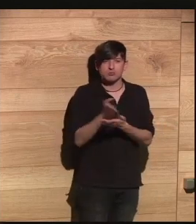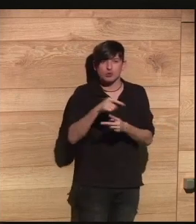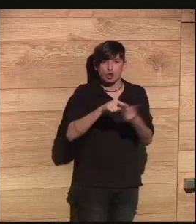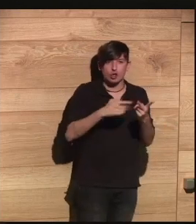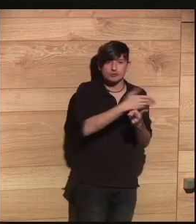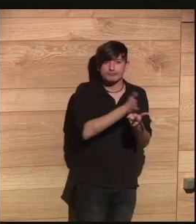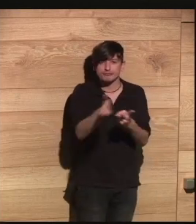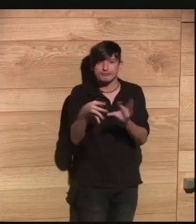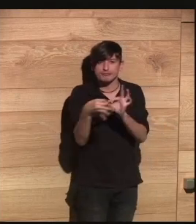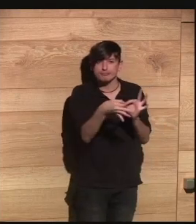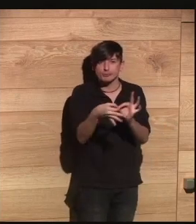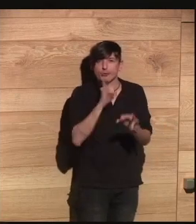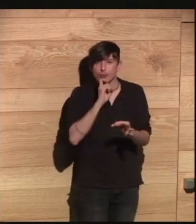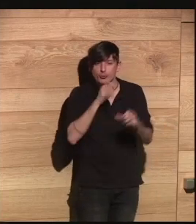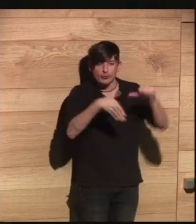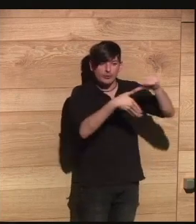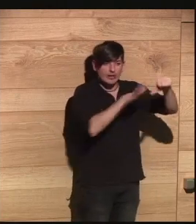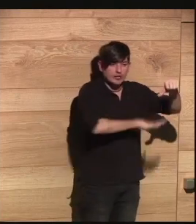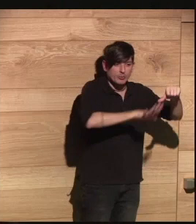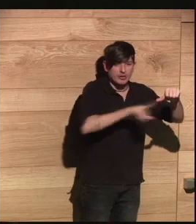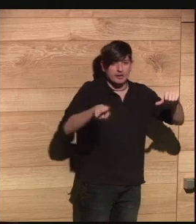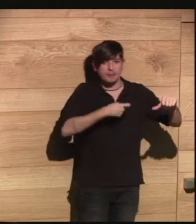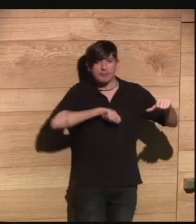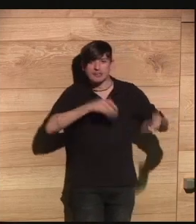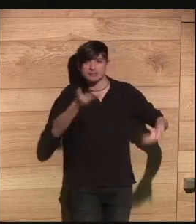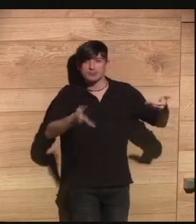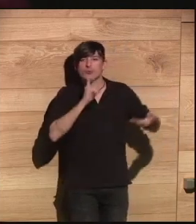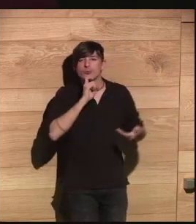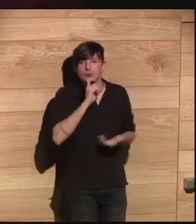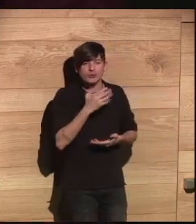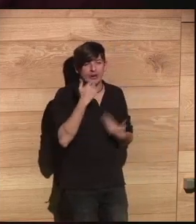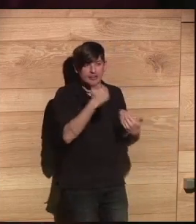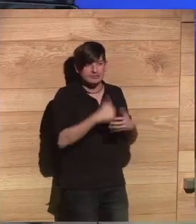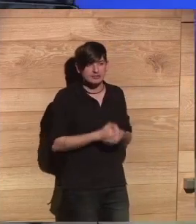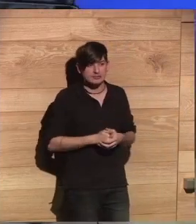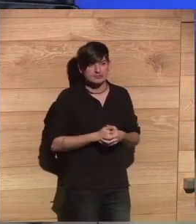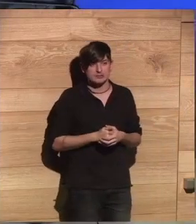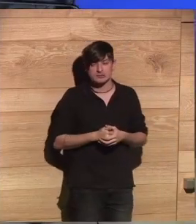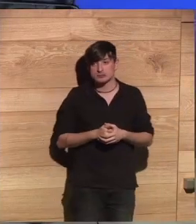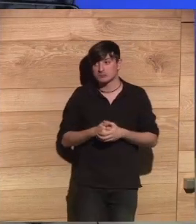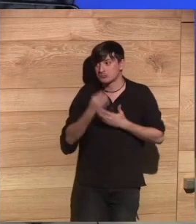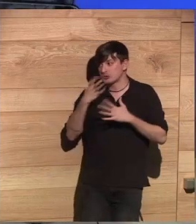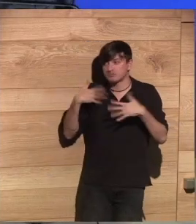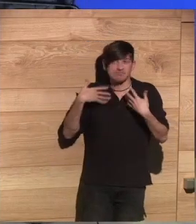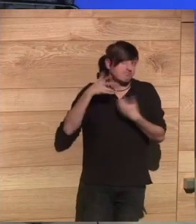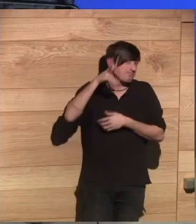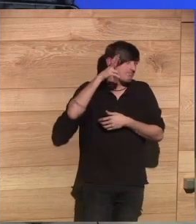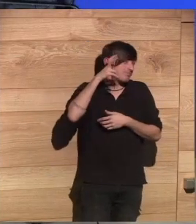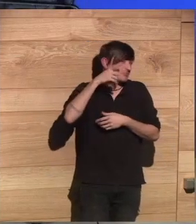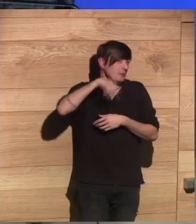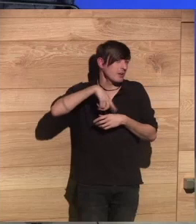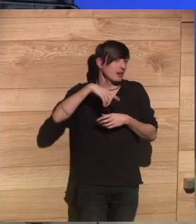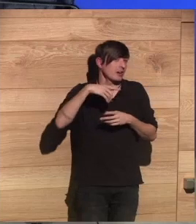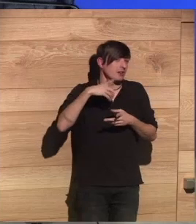dos espacios, ¿no? En tanto Latinoamérica como España. Gracias. Bueno, de repente te suena también quizás por el